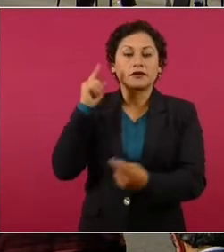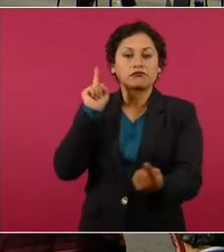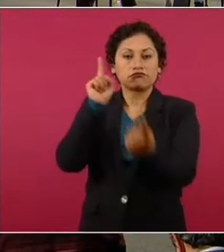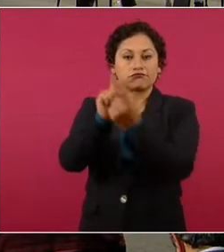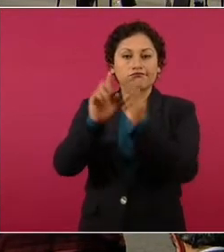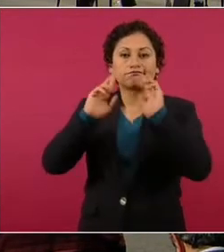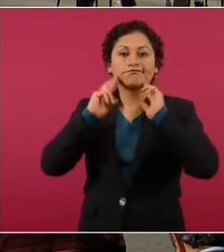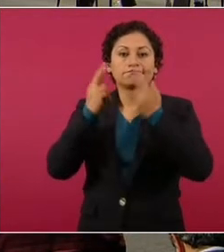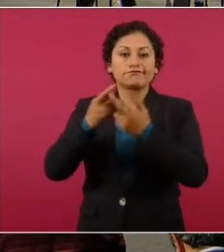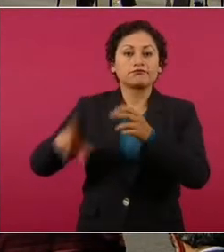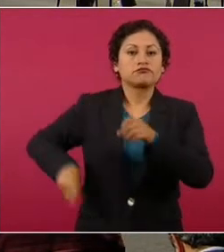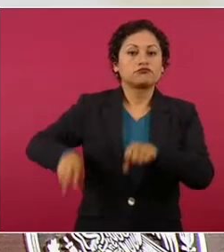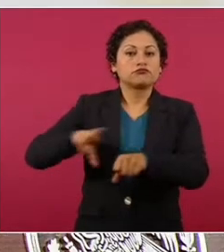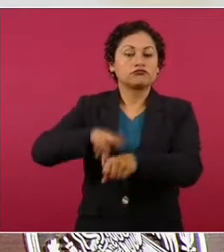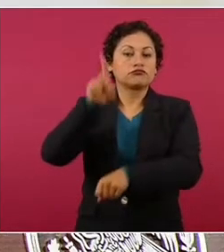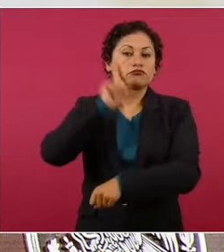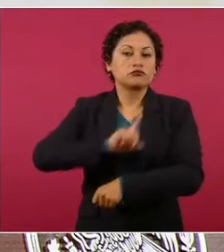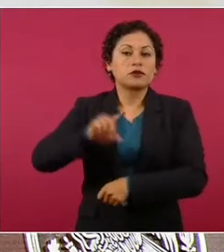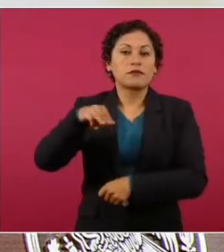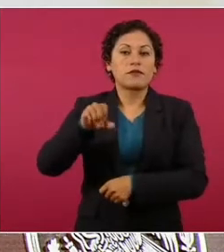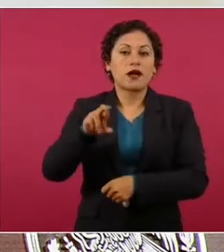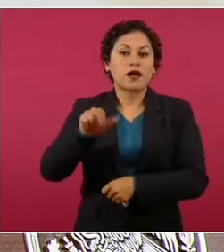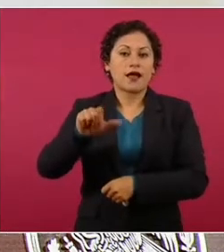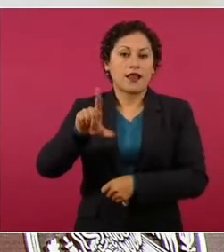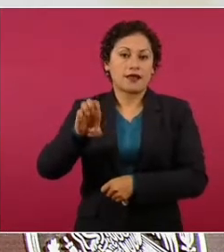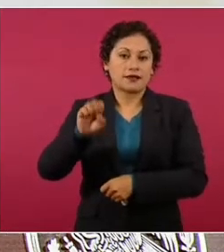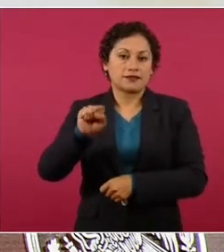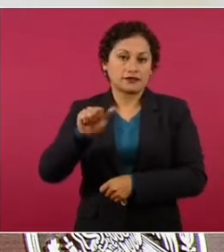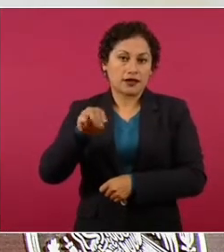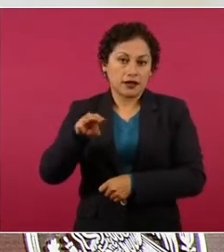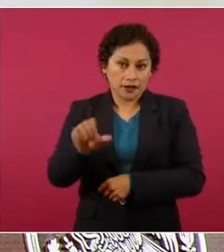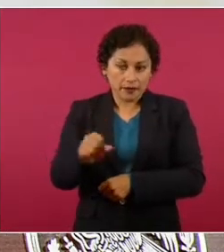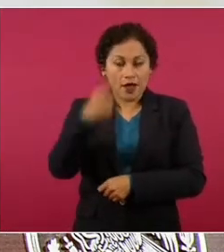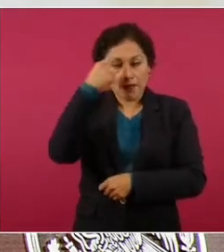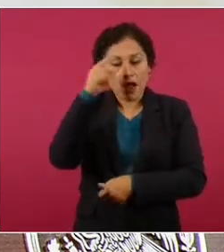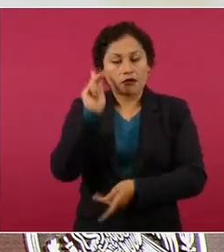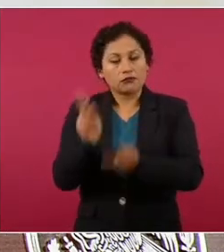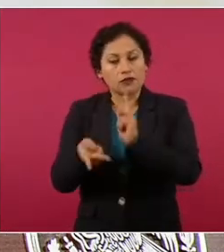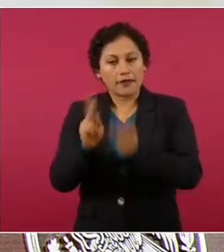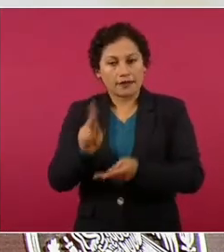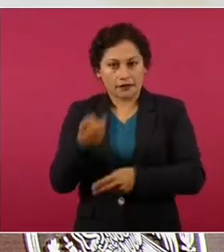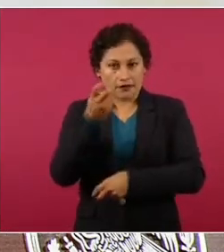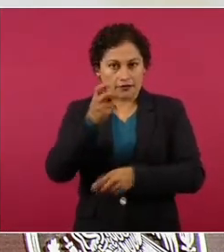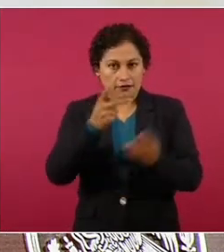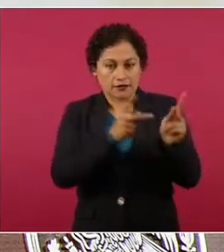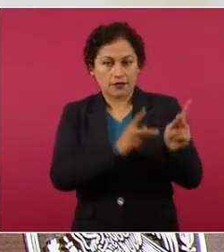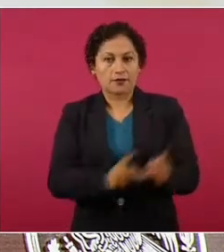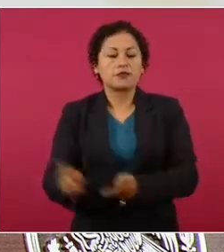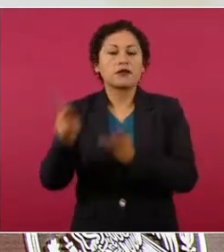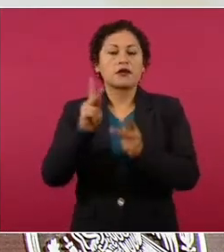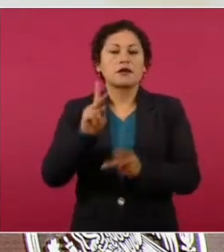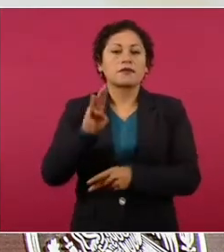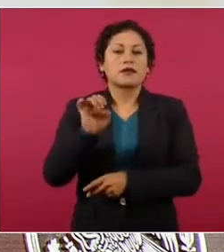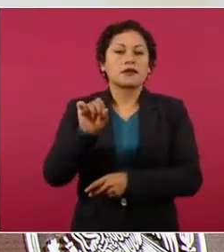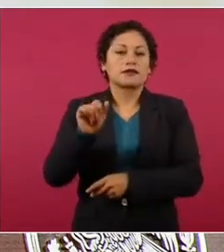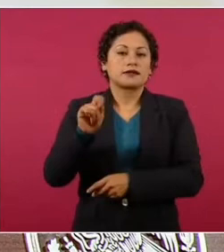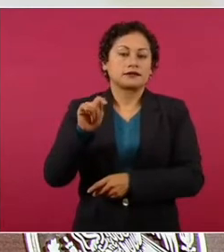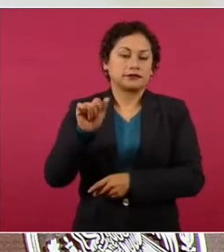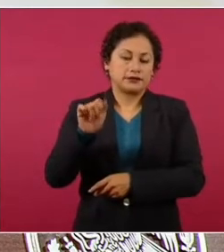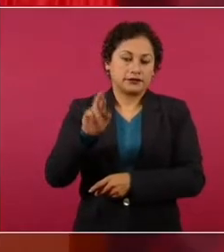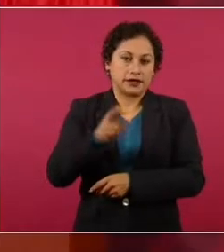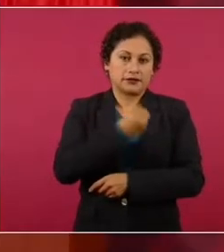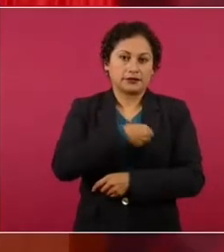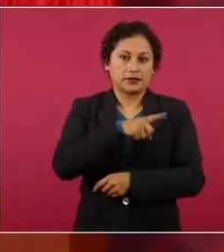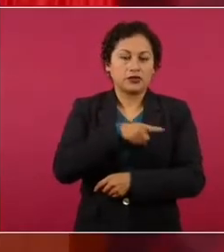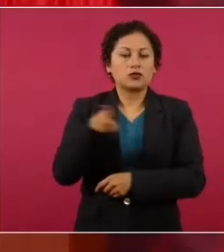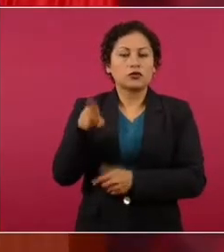gobernadora Mara Lezama para hablar sobre este programa de salud para el bienestar. Vimos muchos de lo